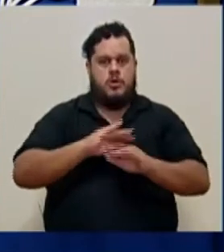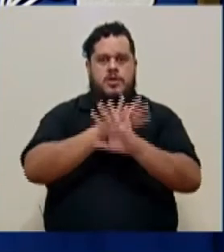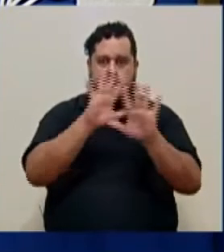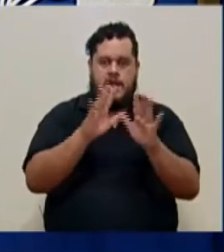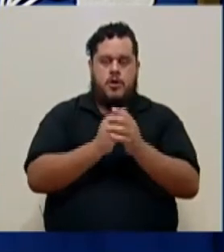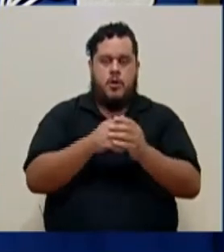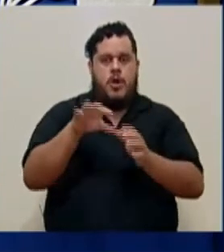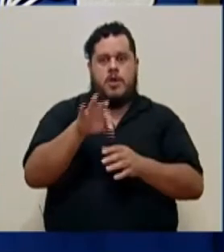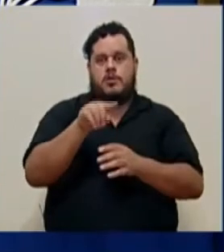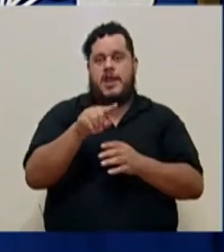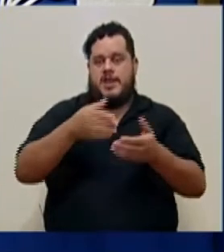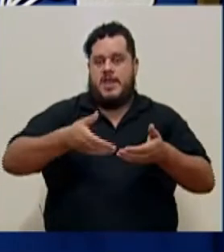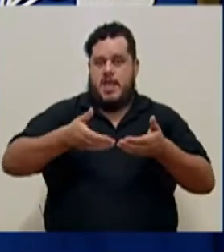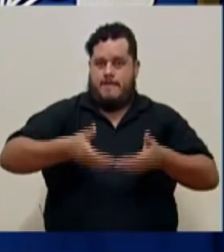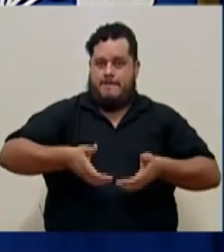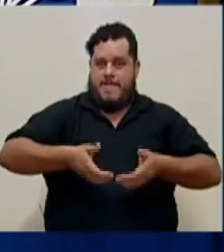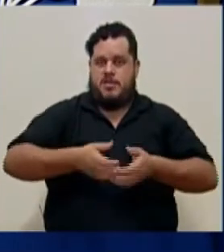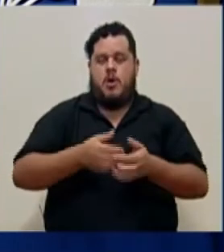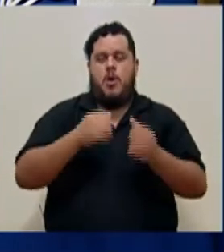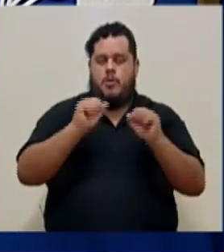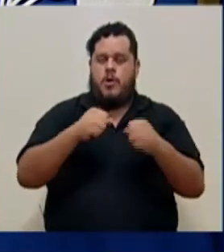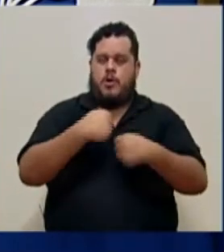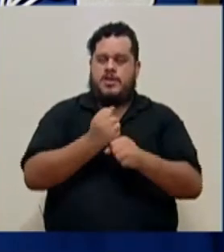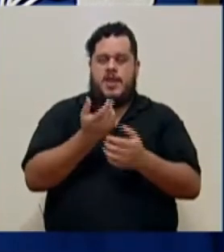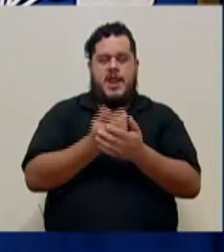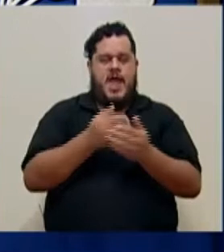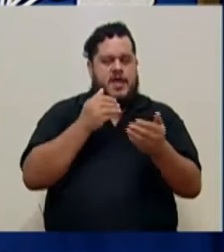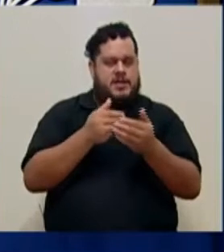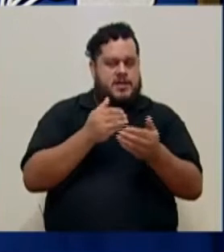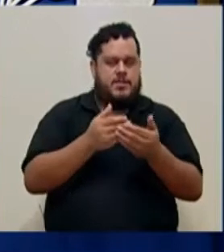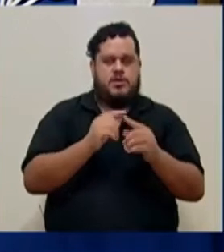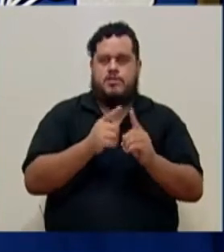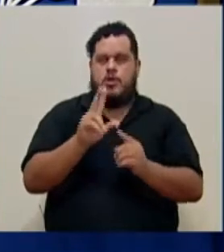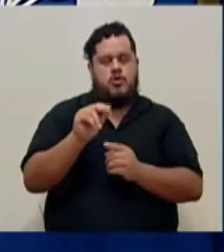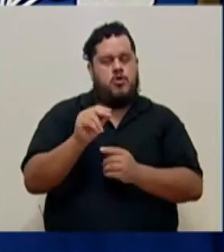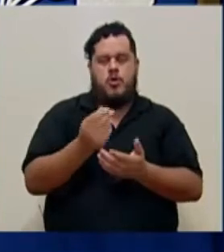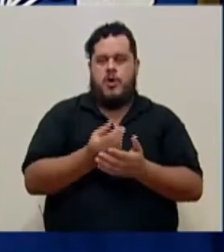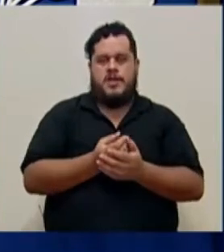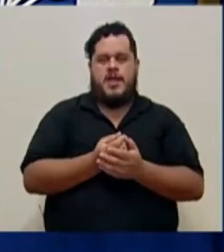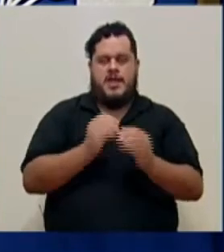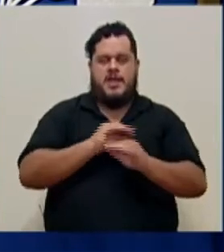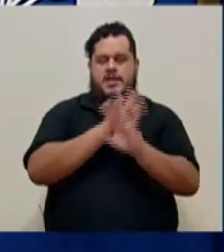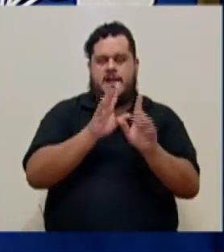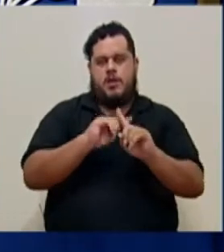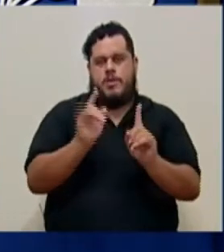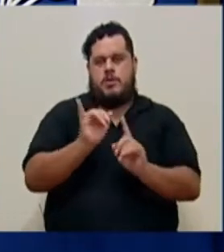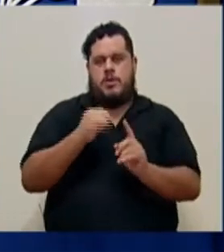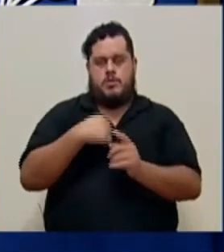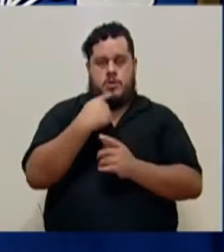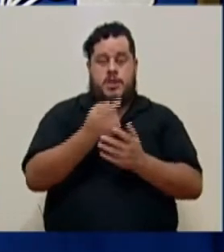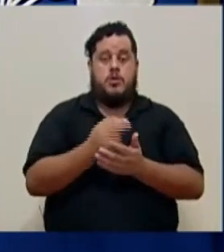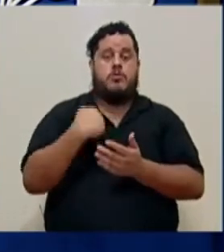¿verdad?, de encontrar ese peso. Uno puede hacer acercamientos y tener algunos porcentajes de validez, pero no es tan claro. Pero como le digo, en esto